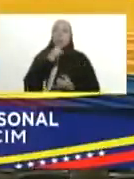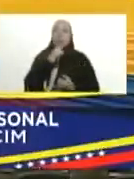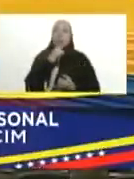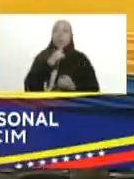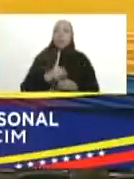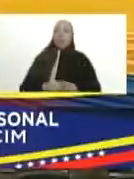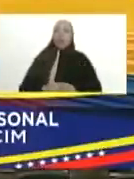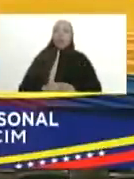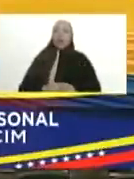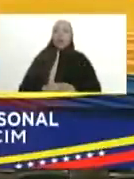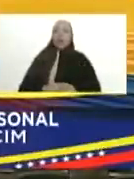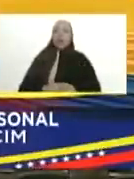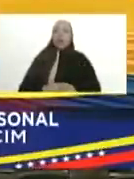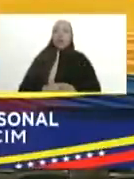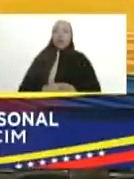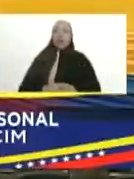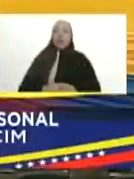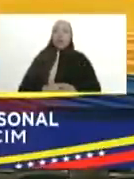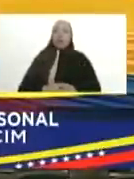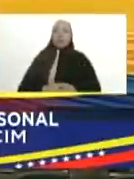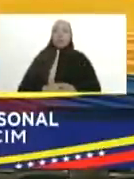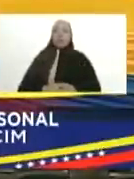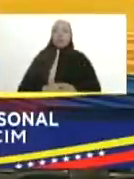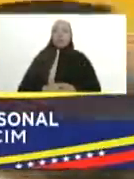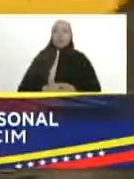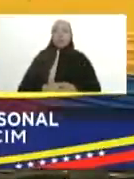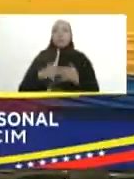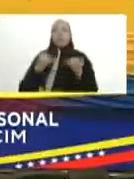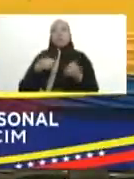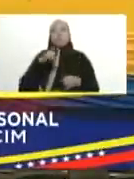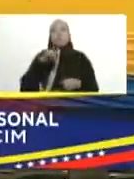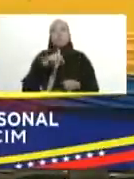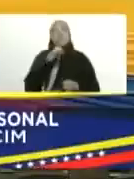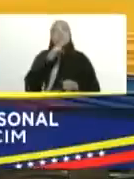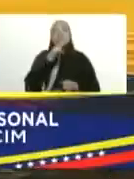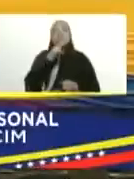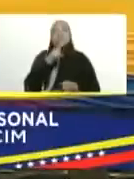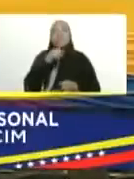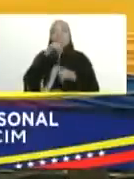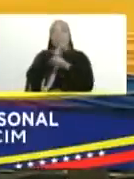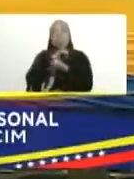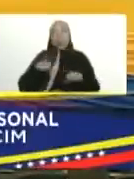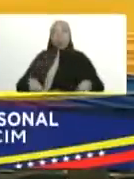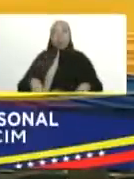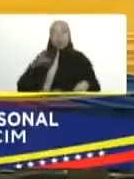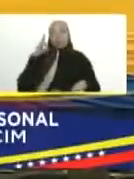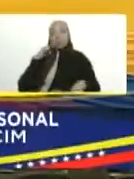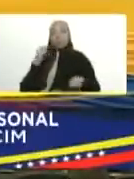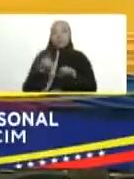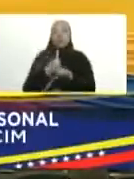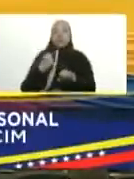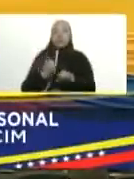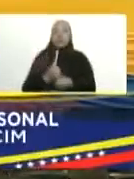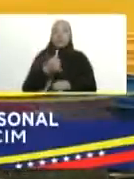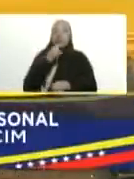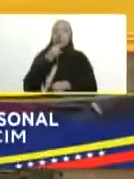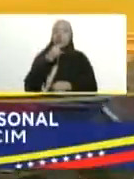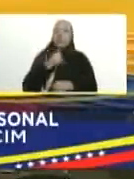ha tomado el camino de la recuperación, se ha levantado paso a paso y la Fuerza Armada Nacional Bolivariana ha estado al lado del